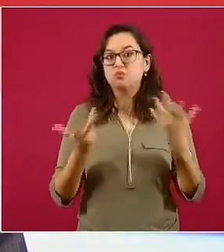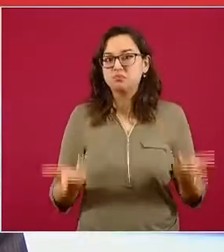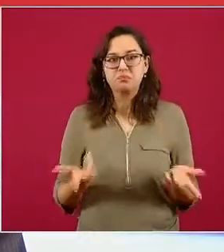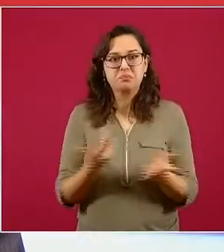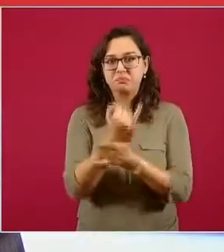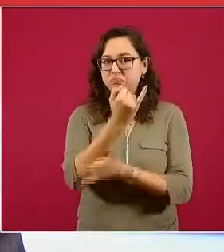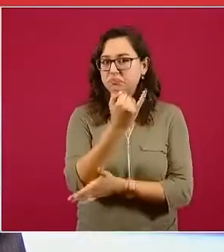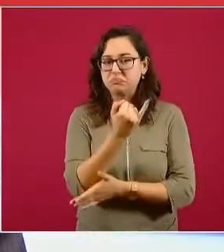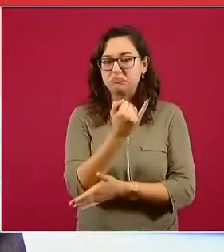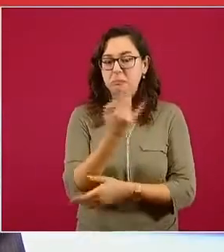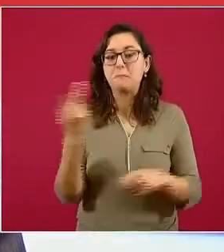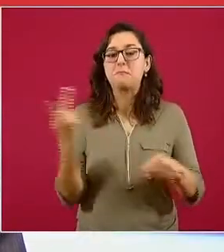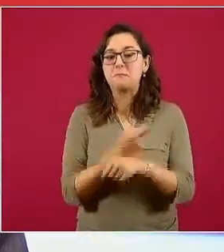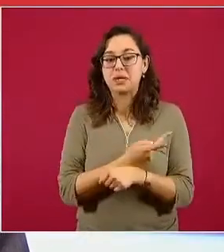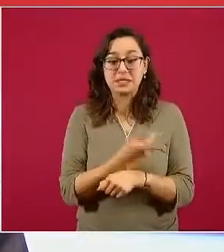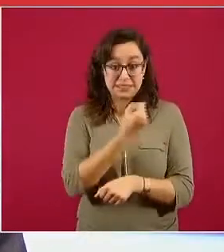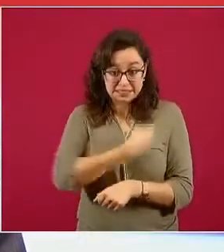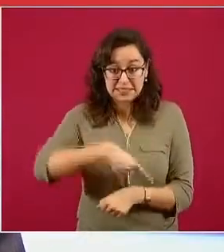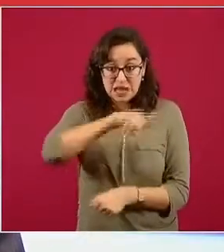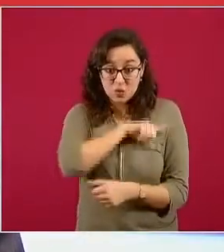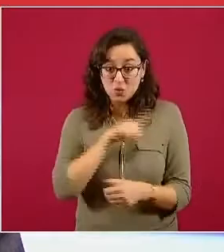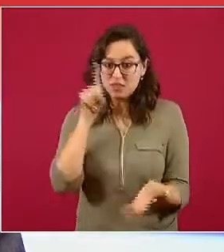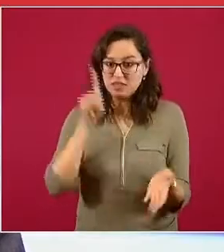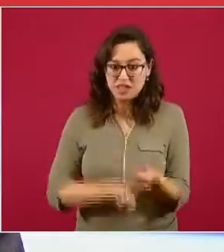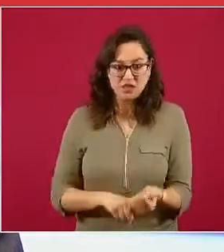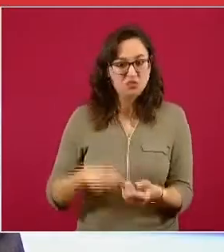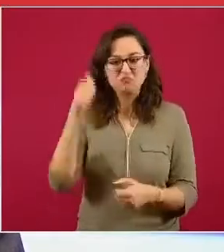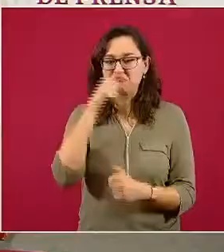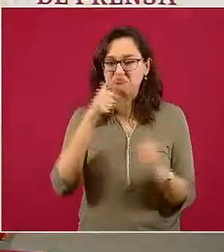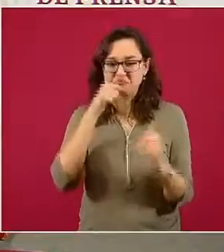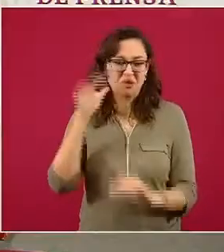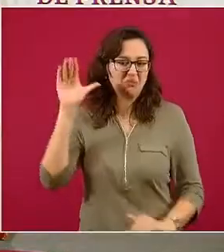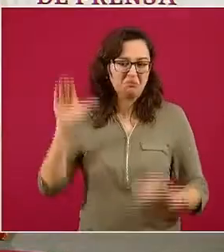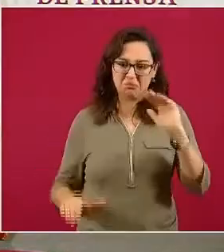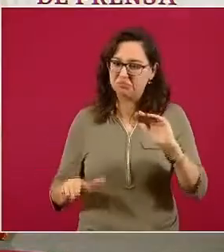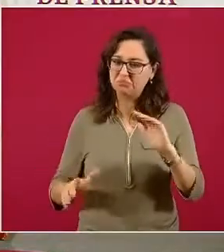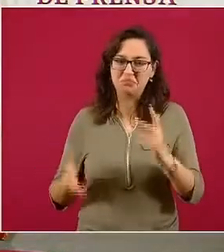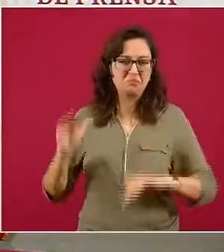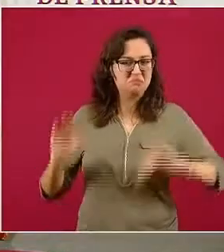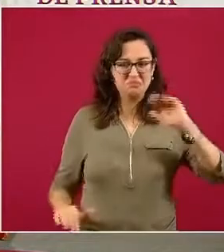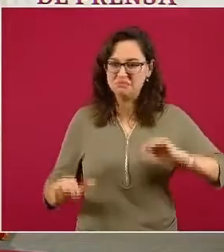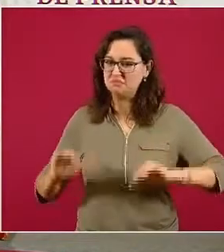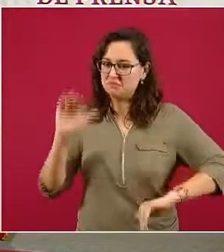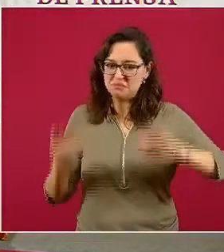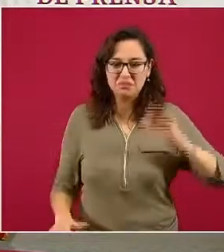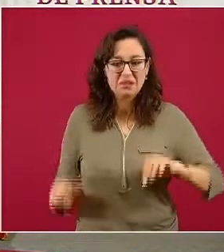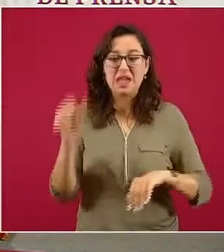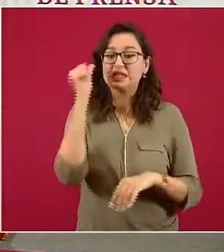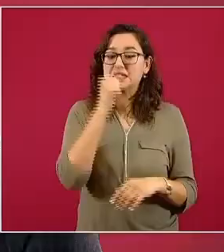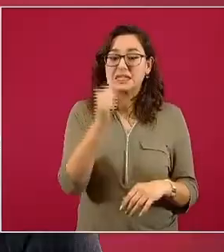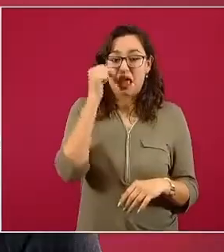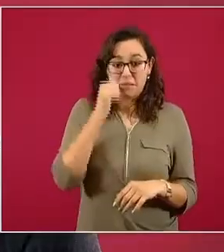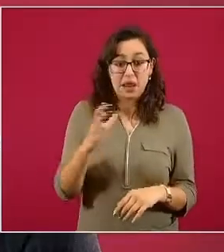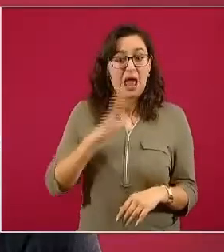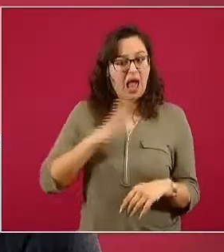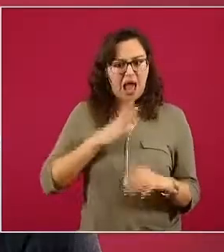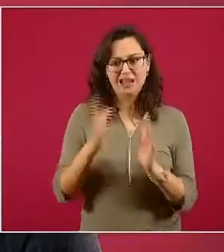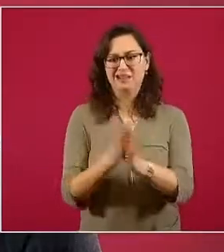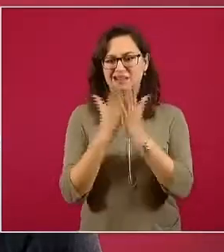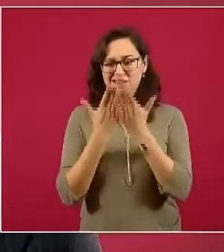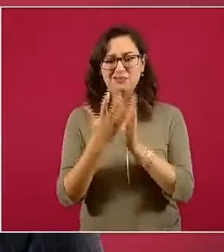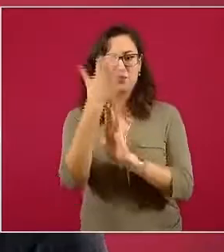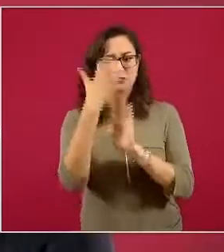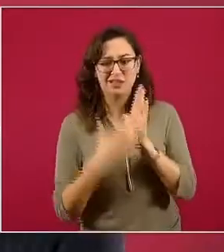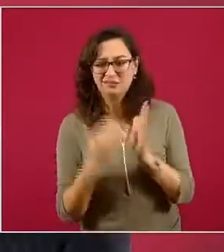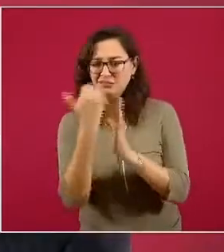Esto técnicamente en salud pública, científicamente hay libros de texto, documentos, y a esto le llamamos los determinantes sociales